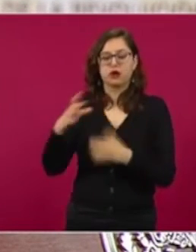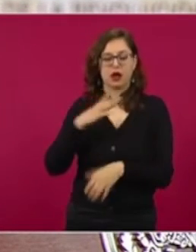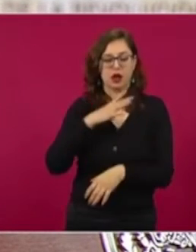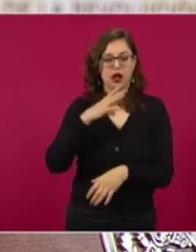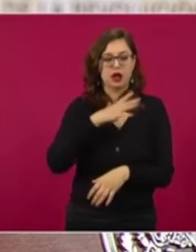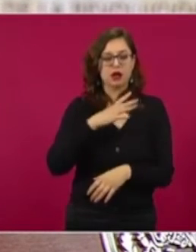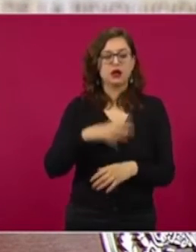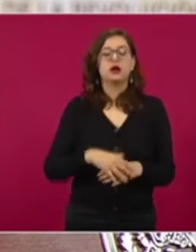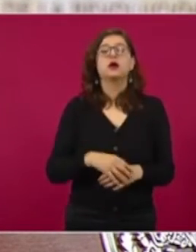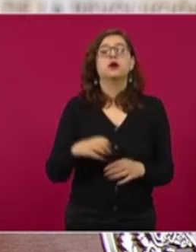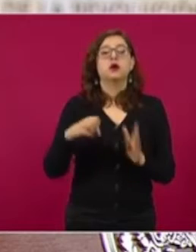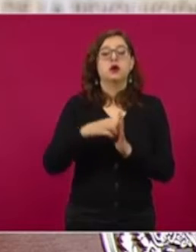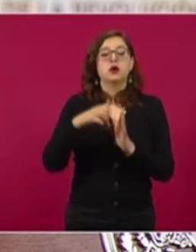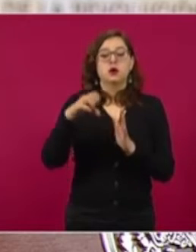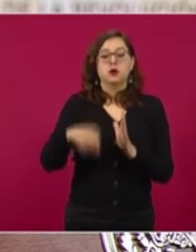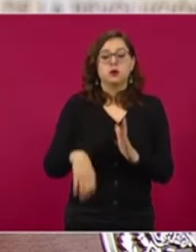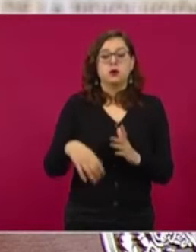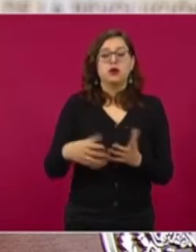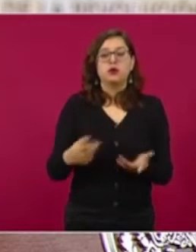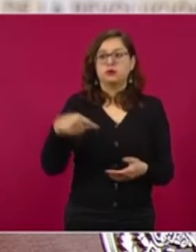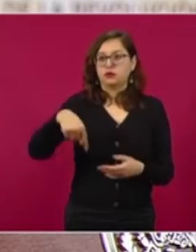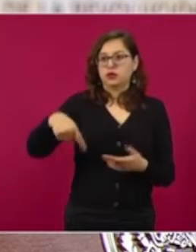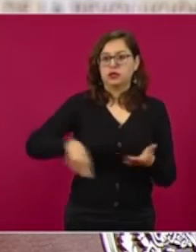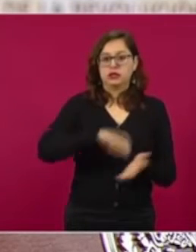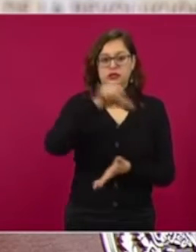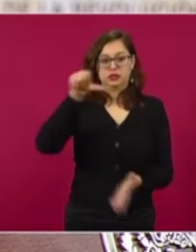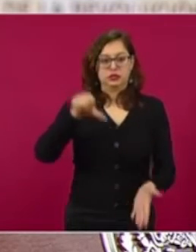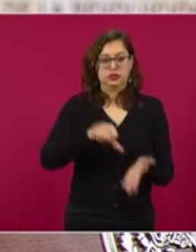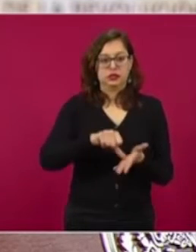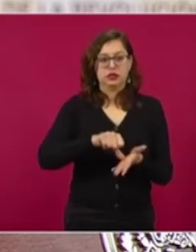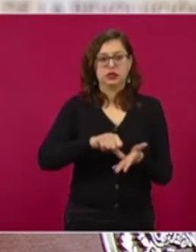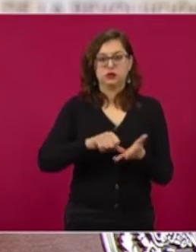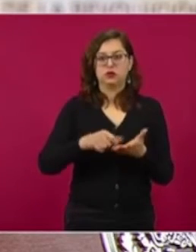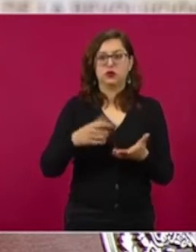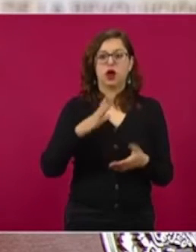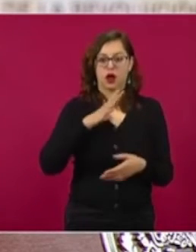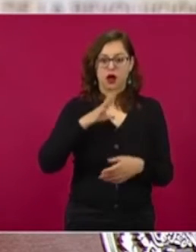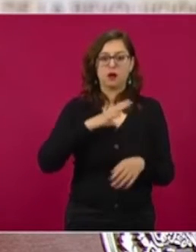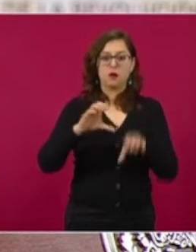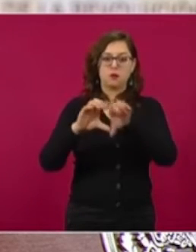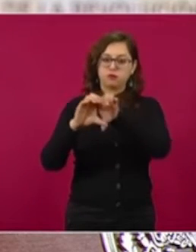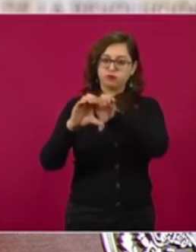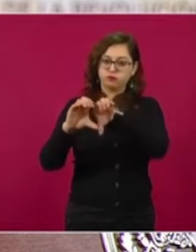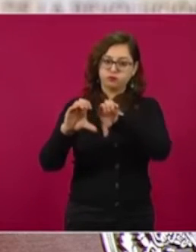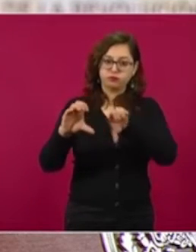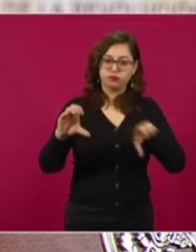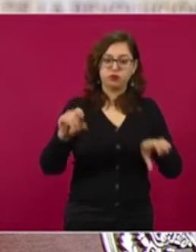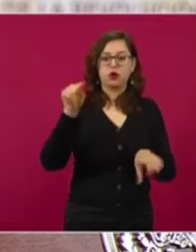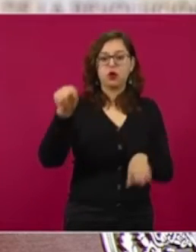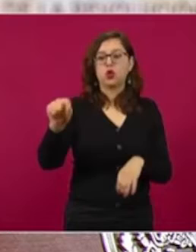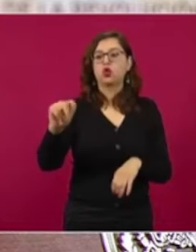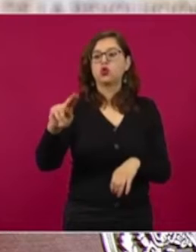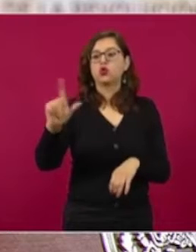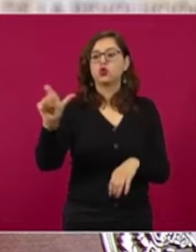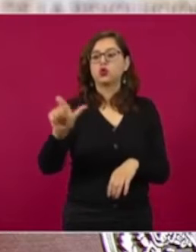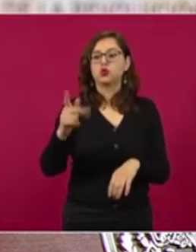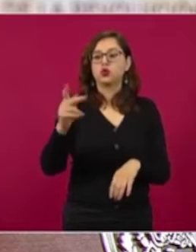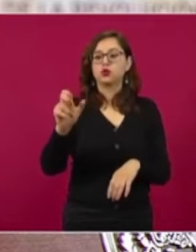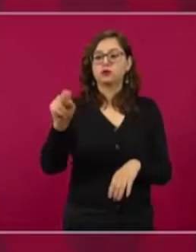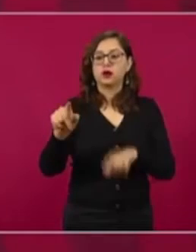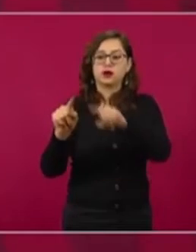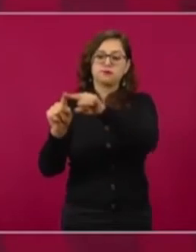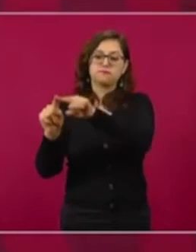a todo el Valle de México es el ducto de Tuxpan a